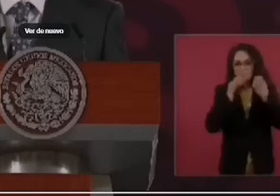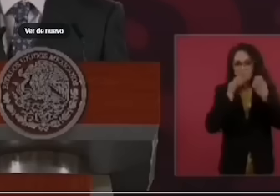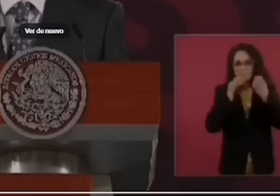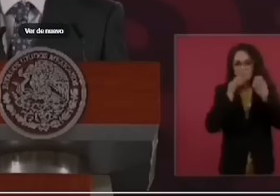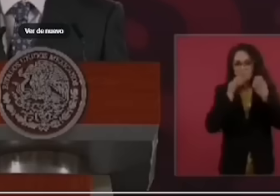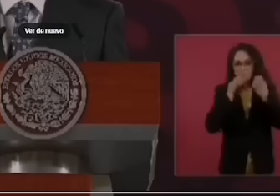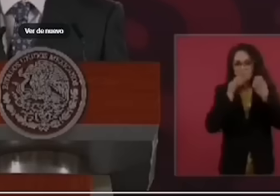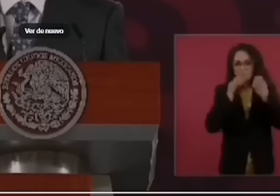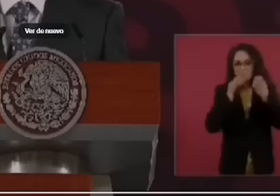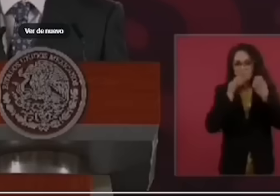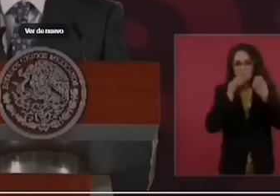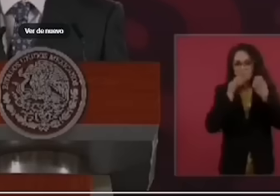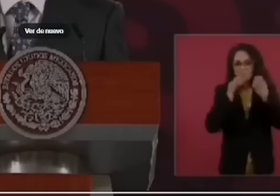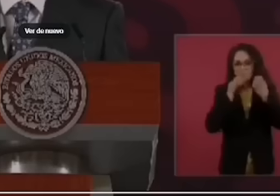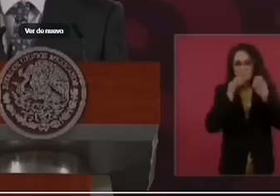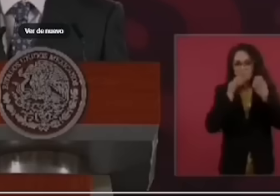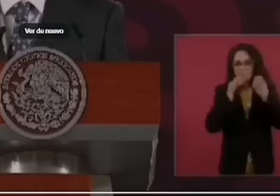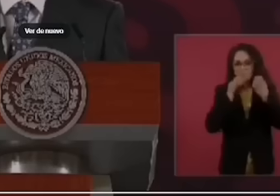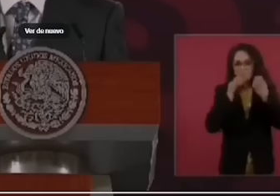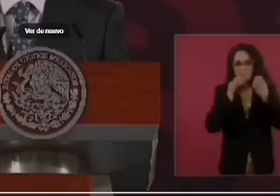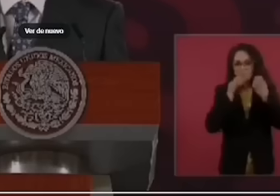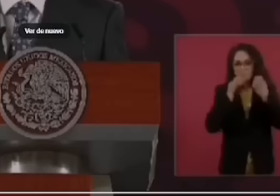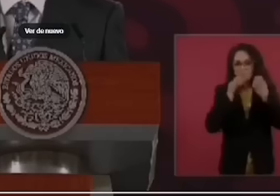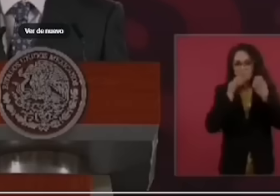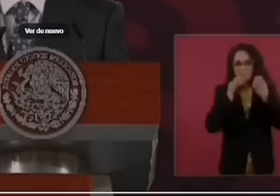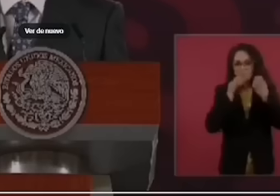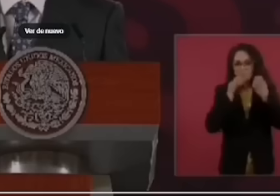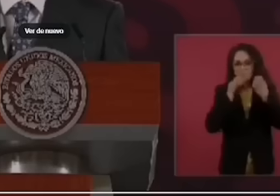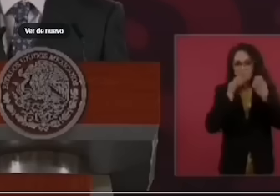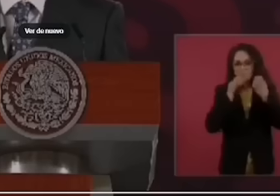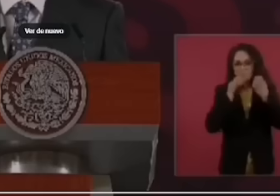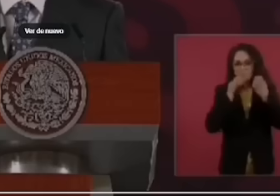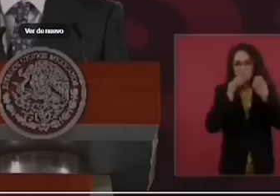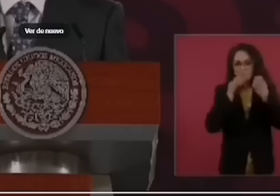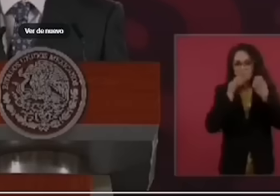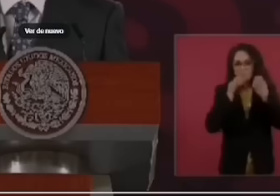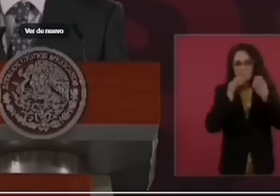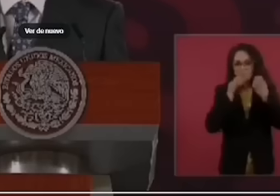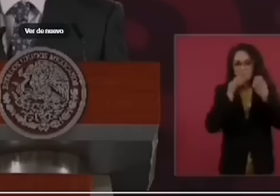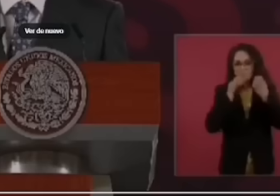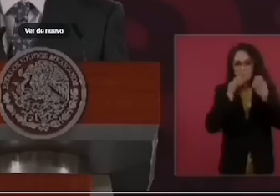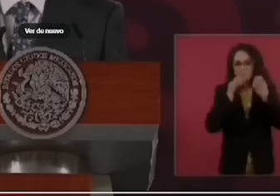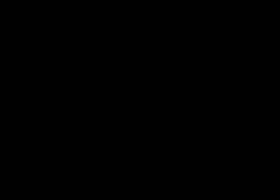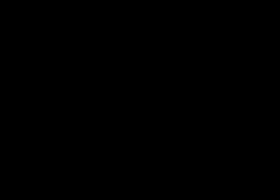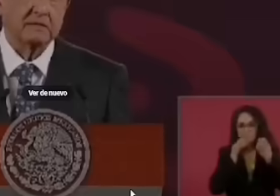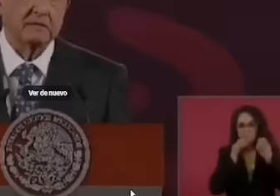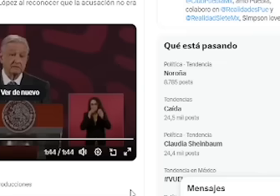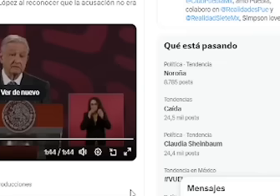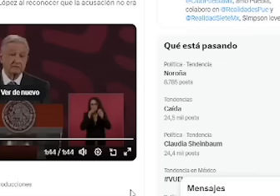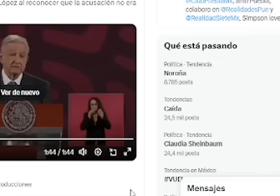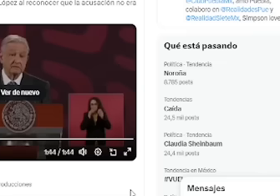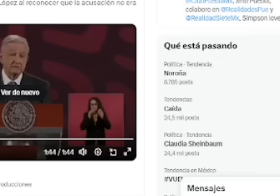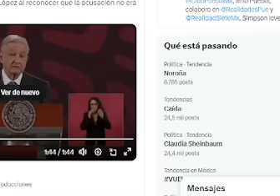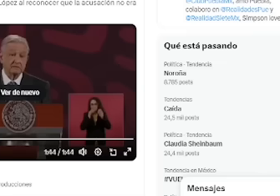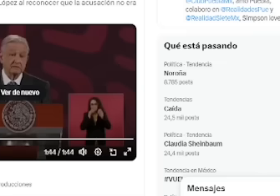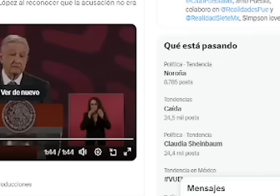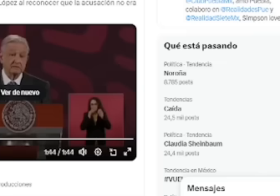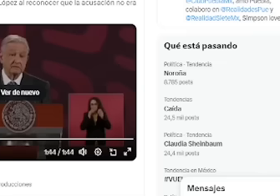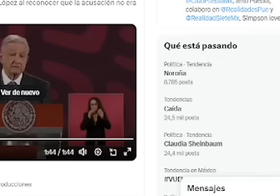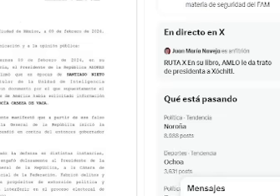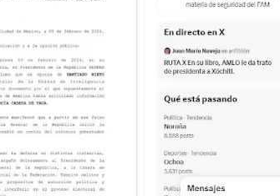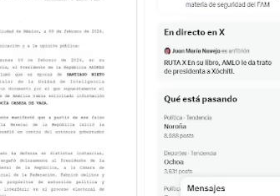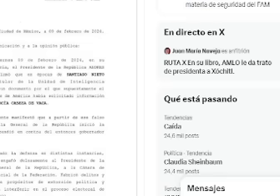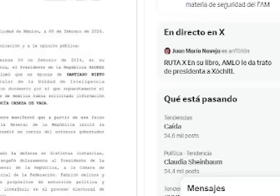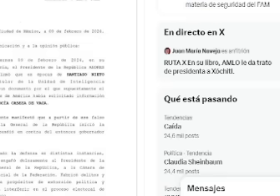Pues ahí está, amigas y amigos, lo que dijo el presidente López Obrador, y obviamente esto dio mucho revuelo y dio de